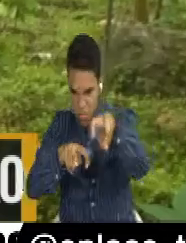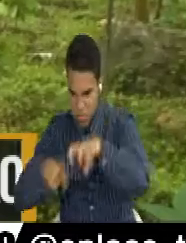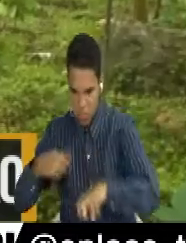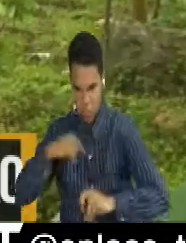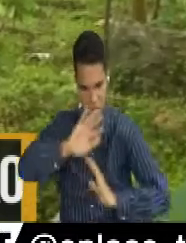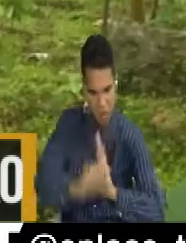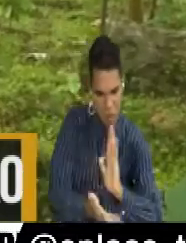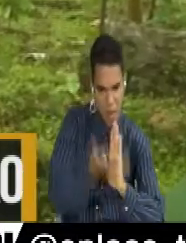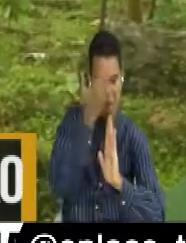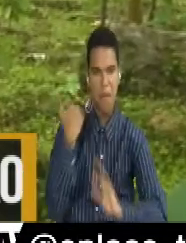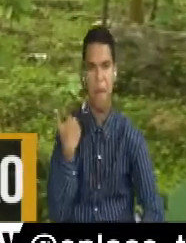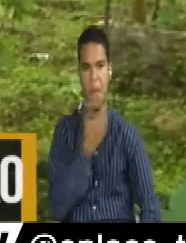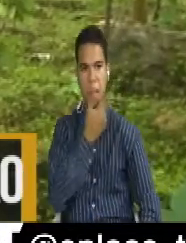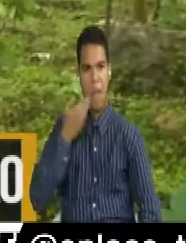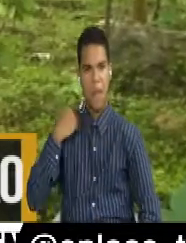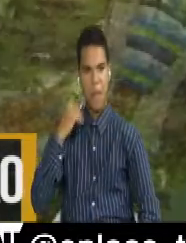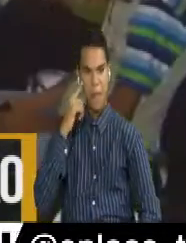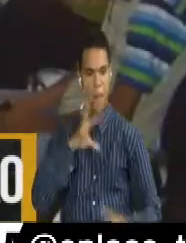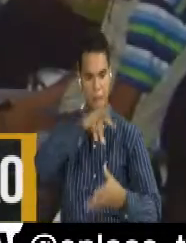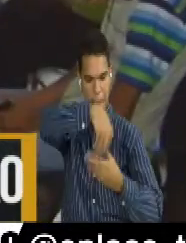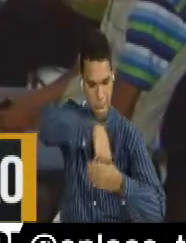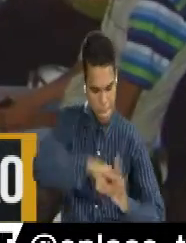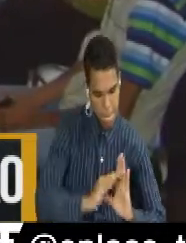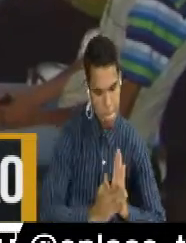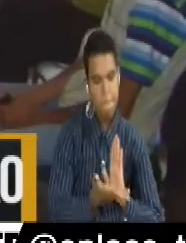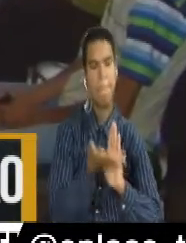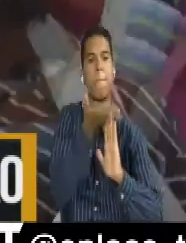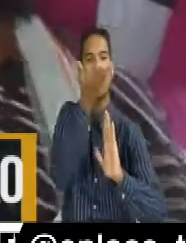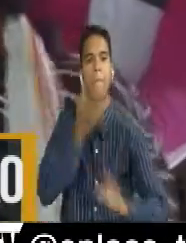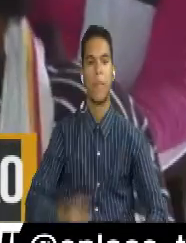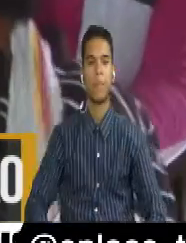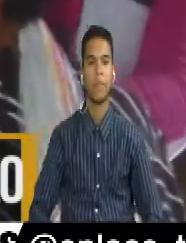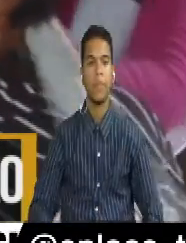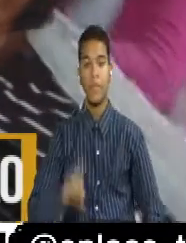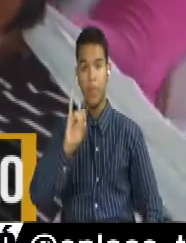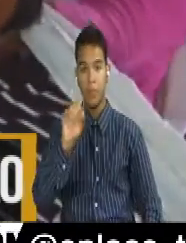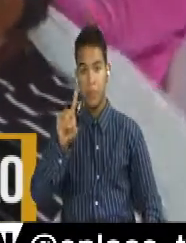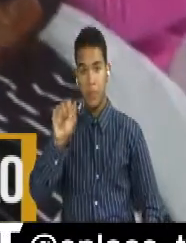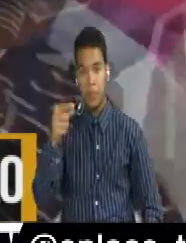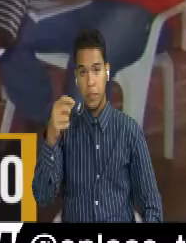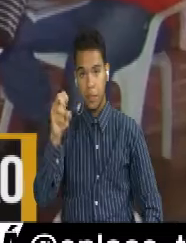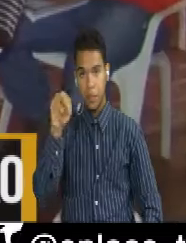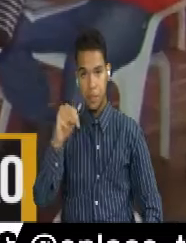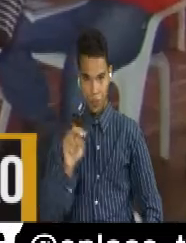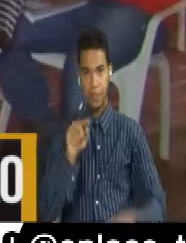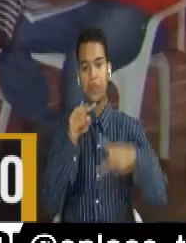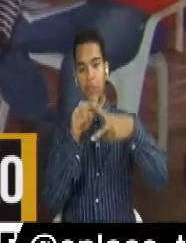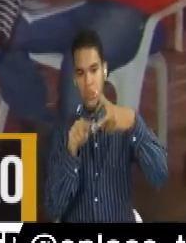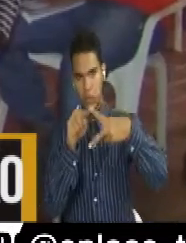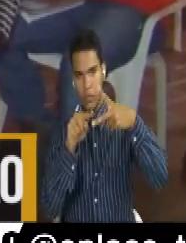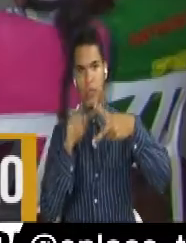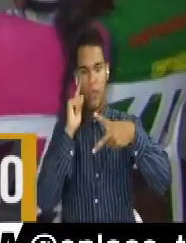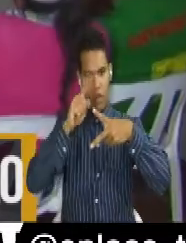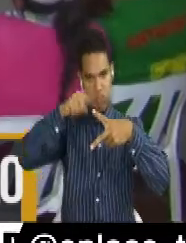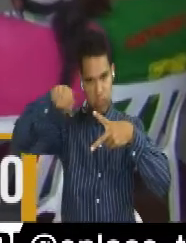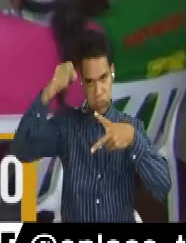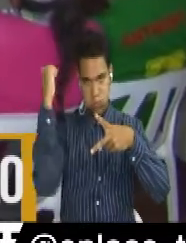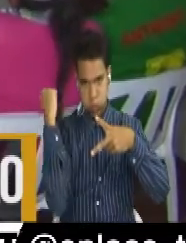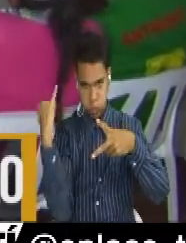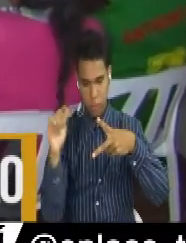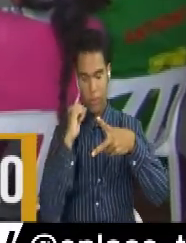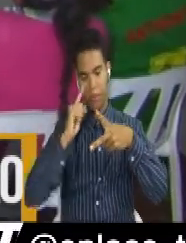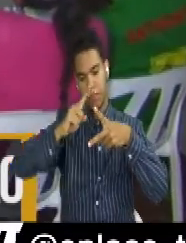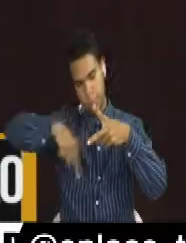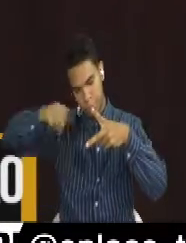que tiene. Desde adentro comencemos a mejorar la casa. ISAGEN ha firmado dos convenios con Fede Cacao y uno con Eco Cacao para beneficiar